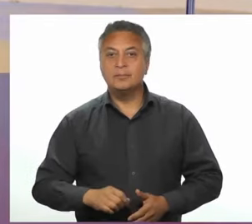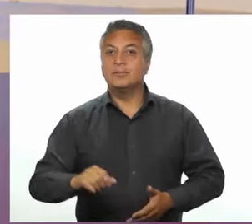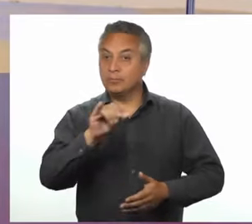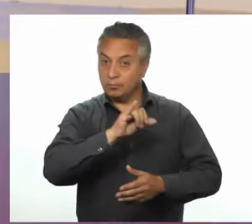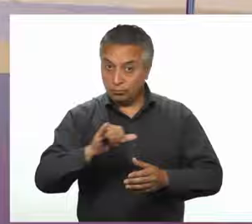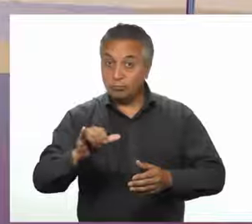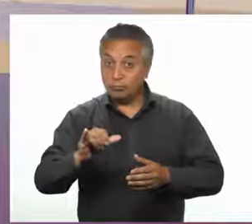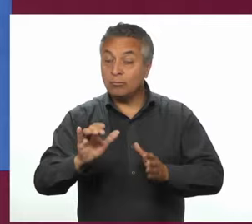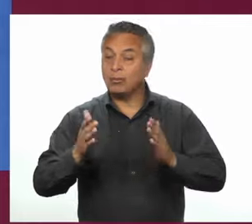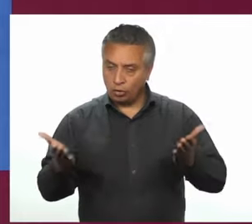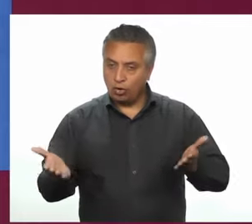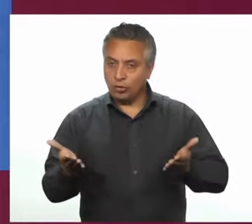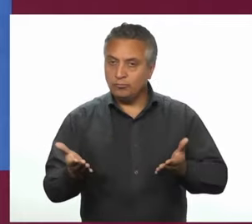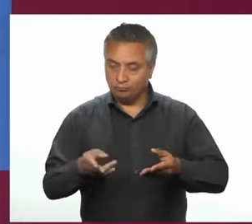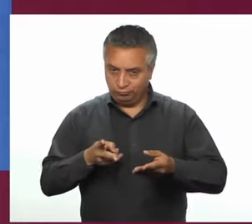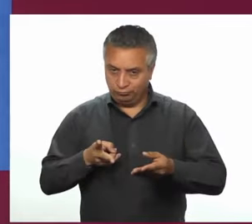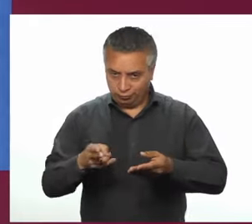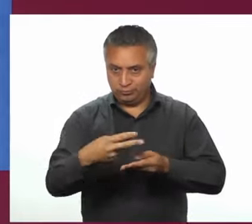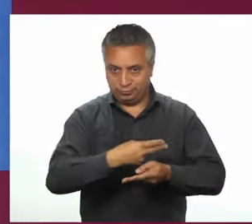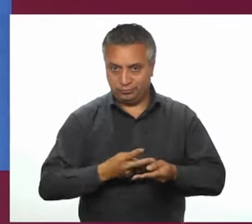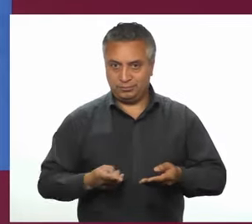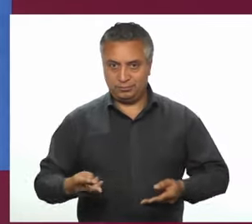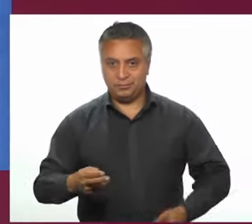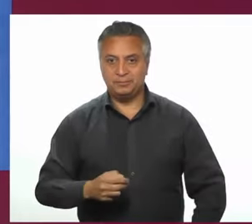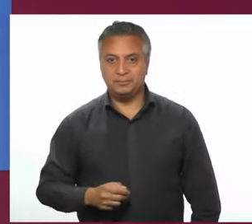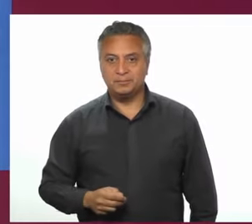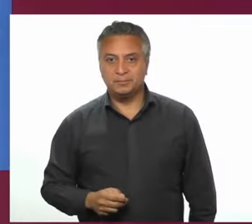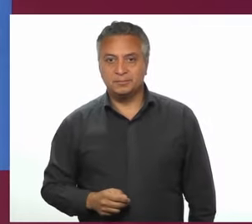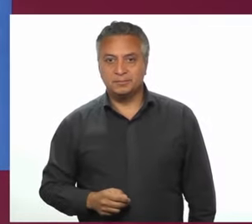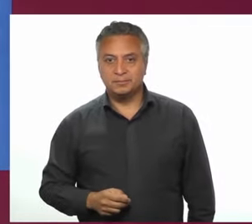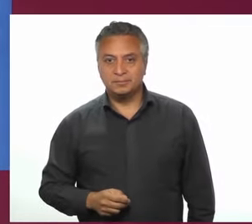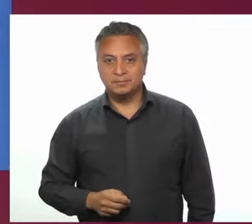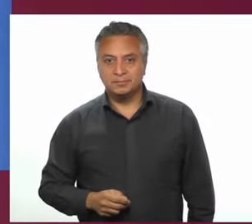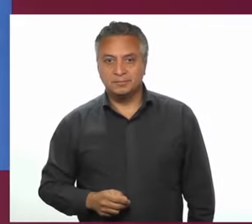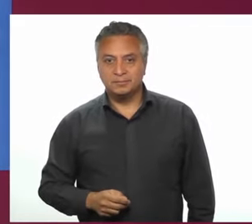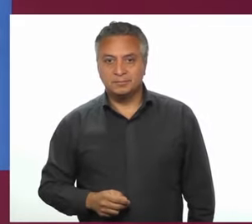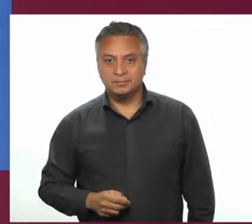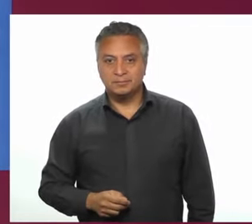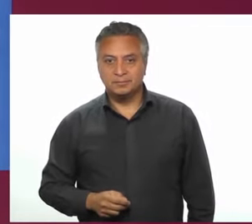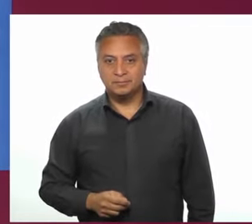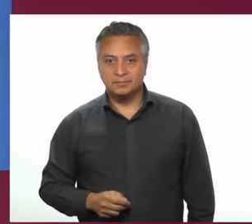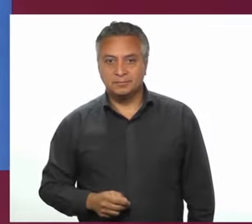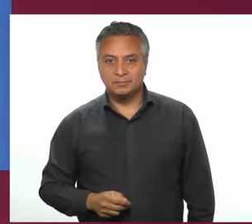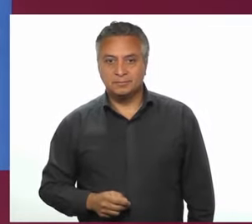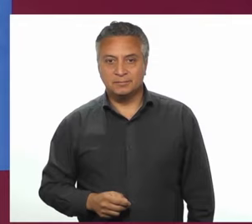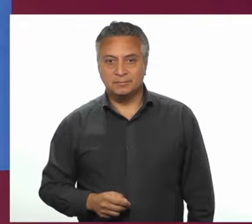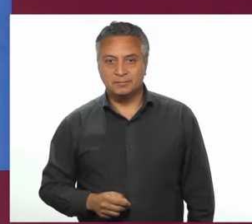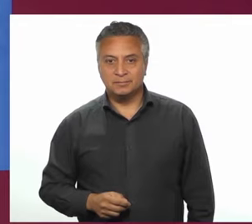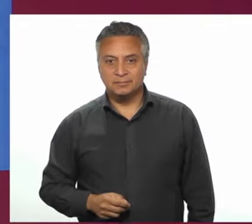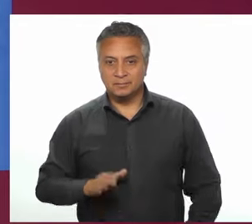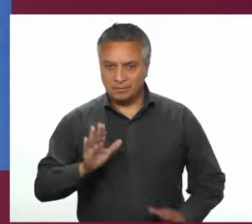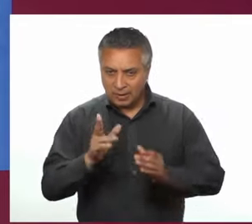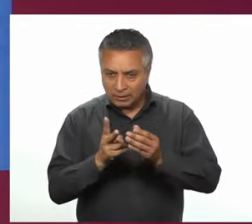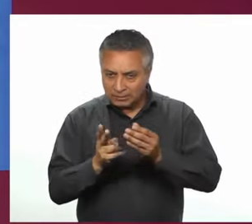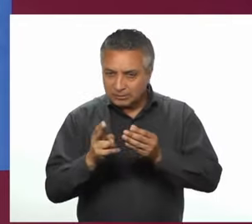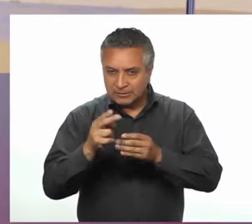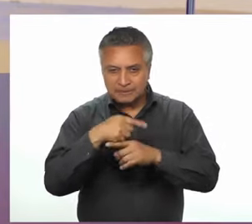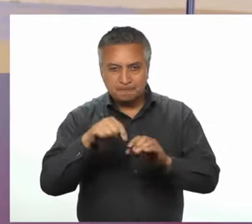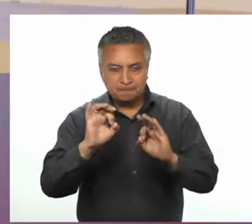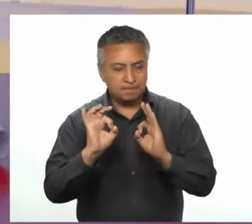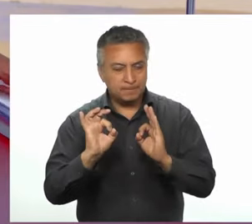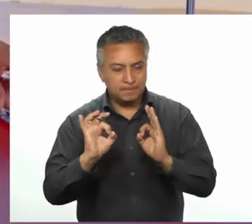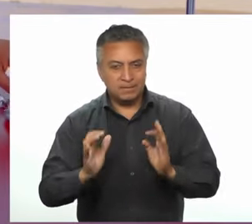Luego cortamos. Ahí. Vamos a cortar en pedacito mejor de esta manera.